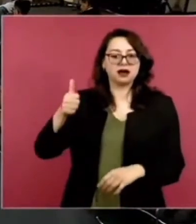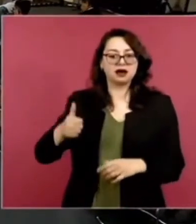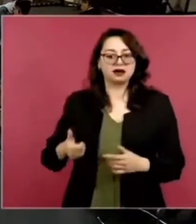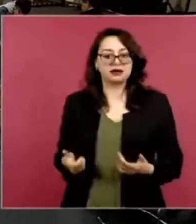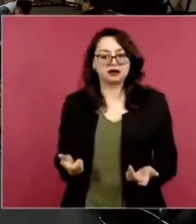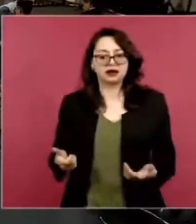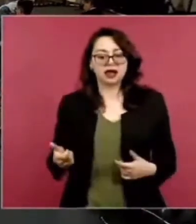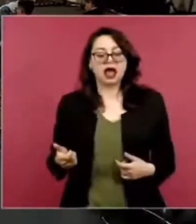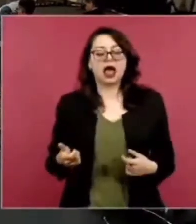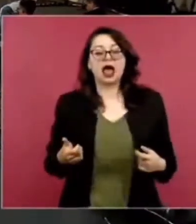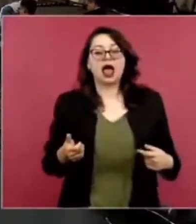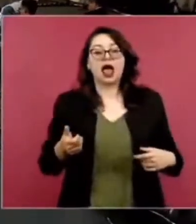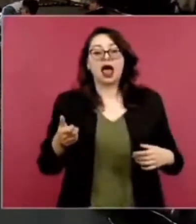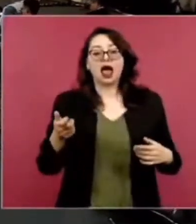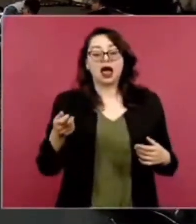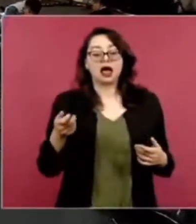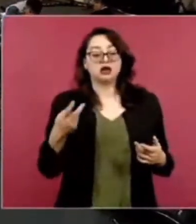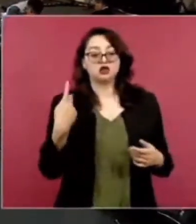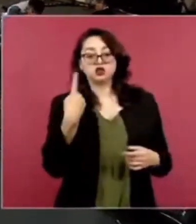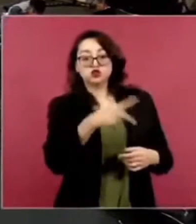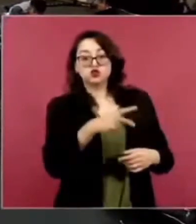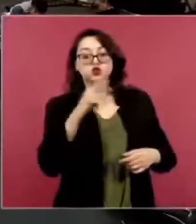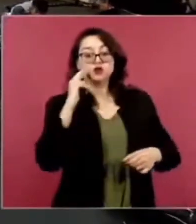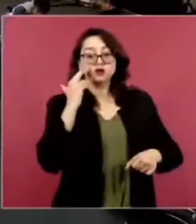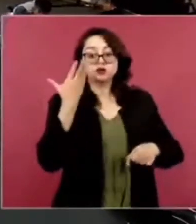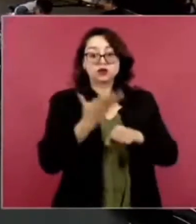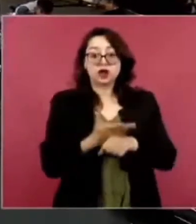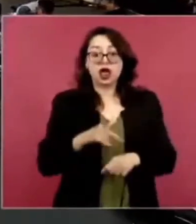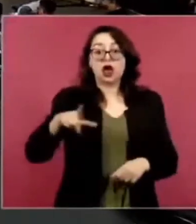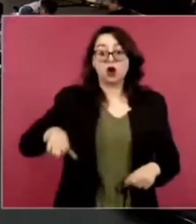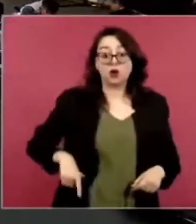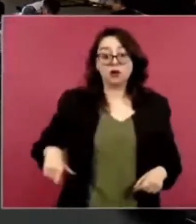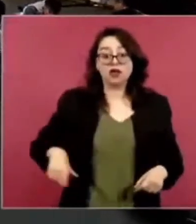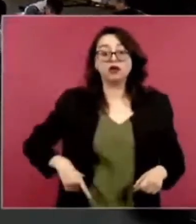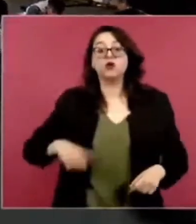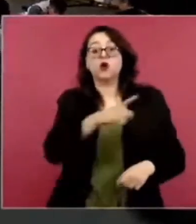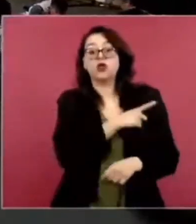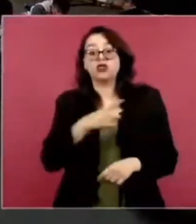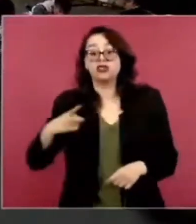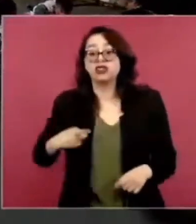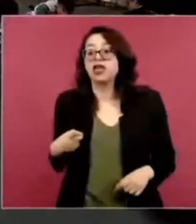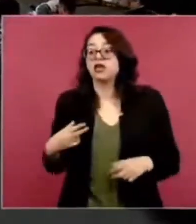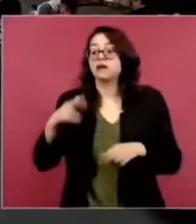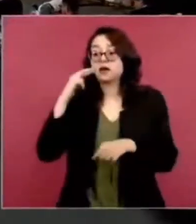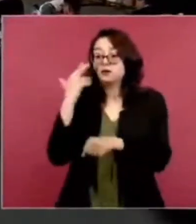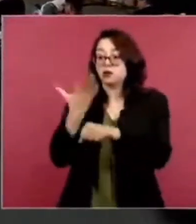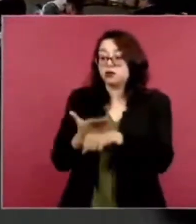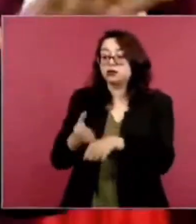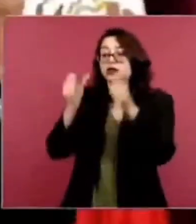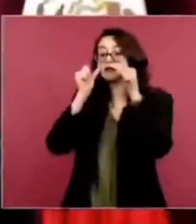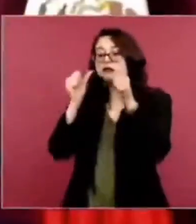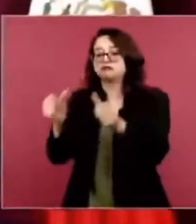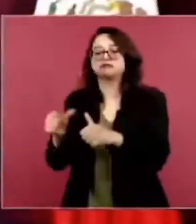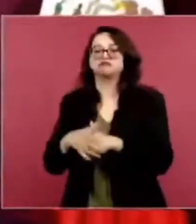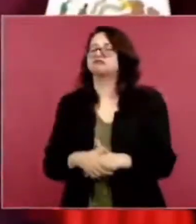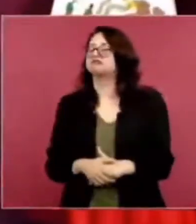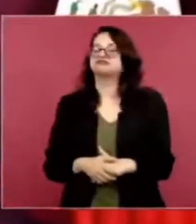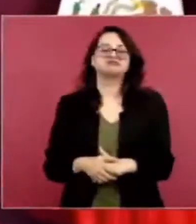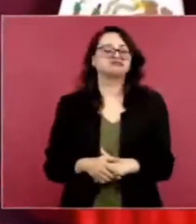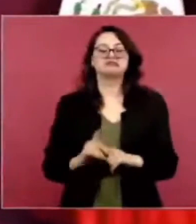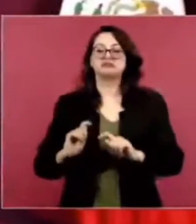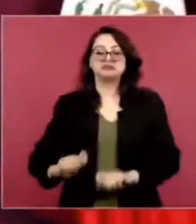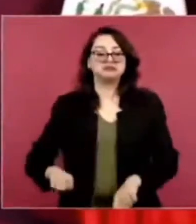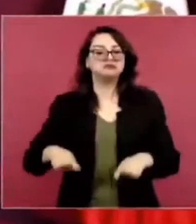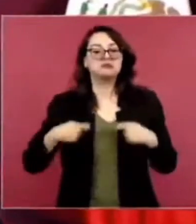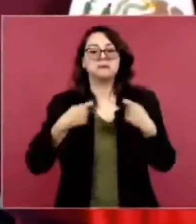haciendo a un lado la responsabilidad que tenía el Estado y dejando todo al mercado. Todo esto